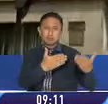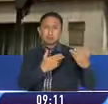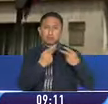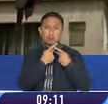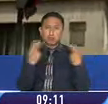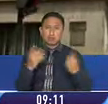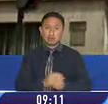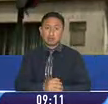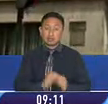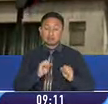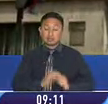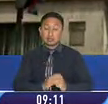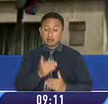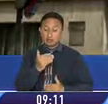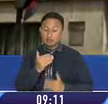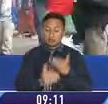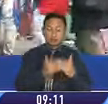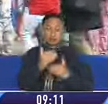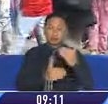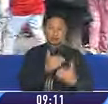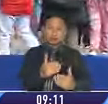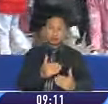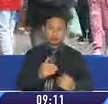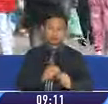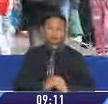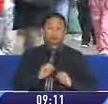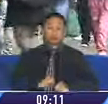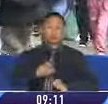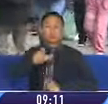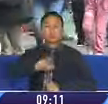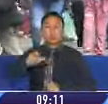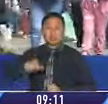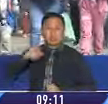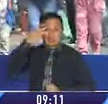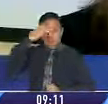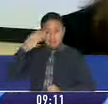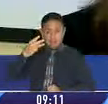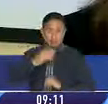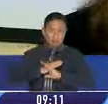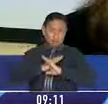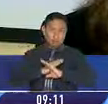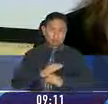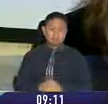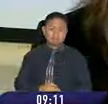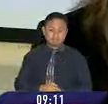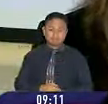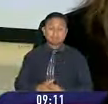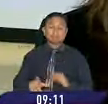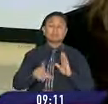que permitirá caminar con paso firme en la defensa de la gente en movilidad humana. Se establece